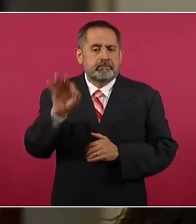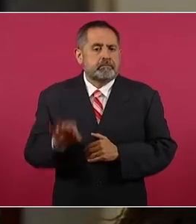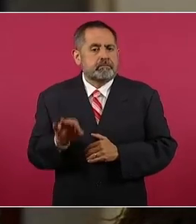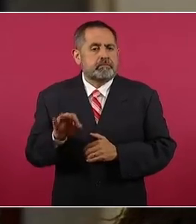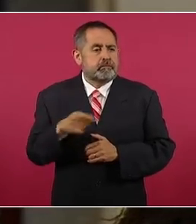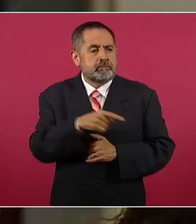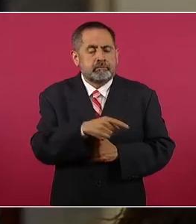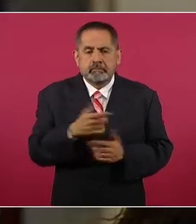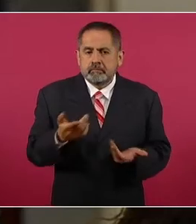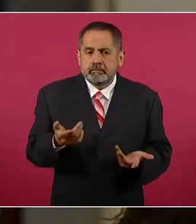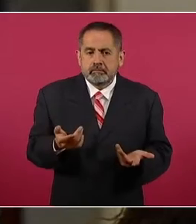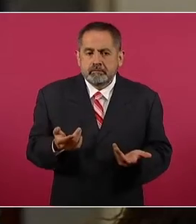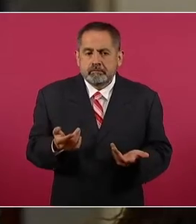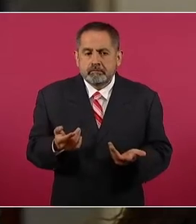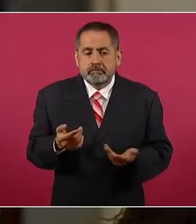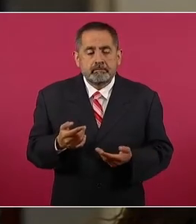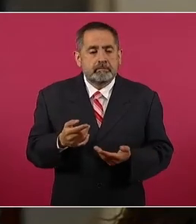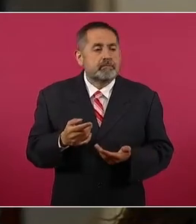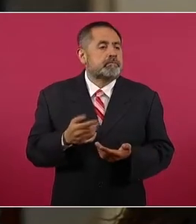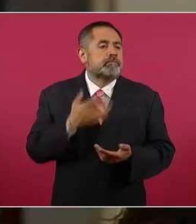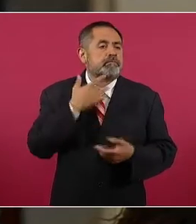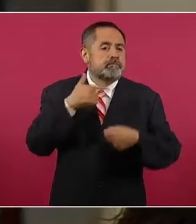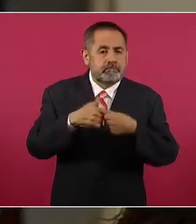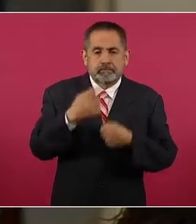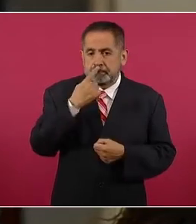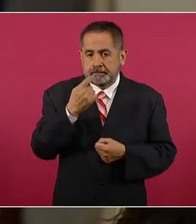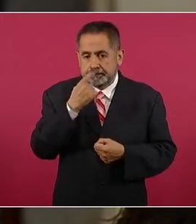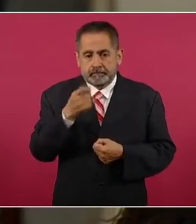69.6%, la premium el